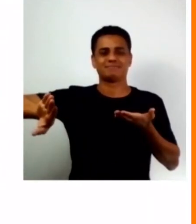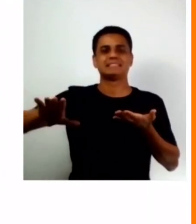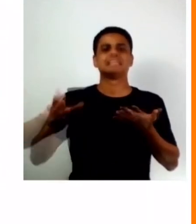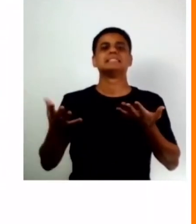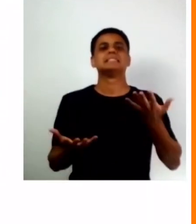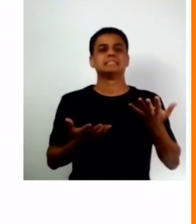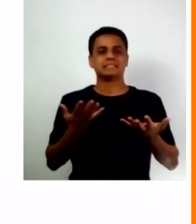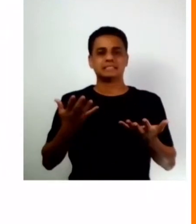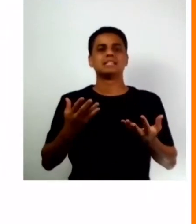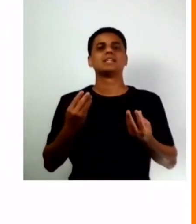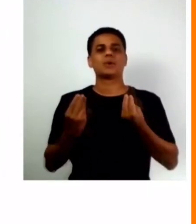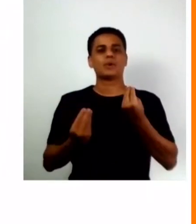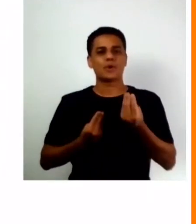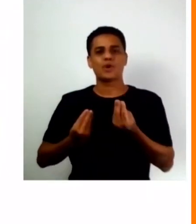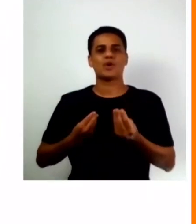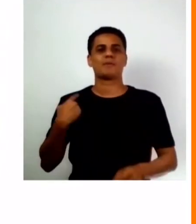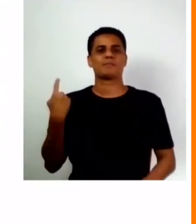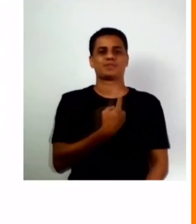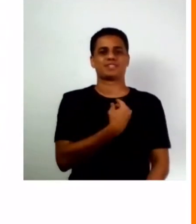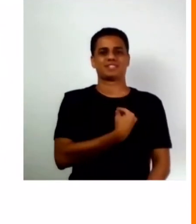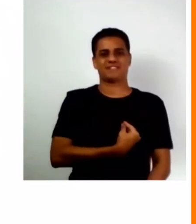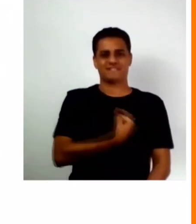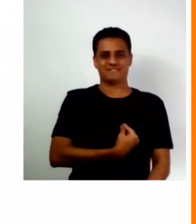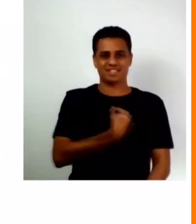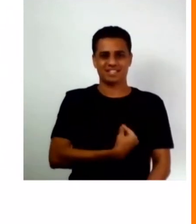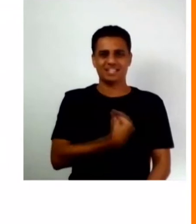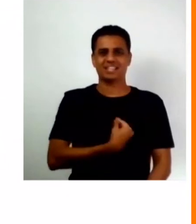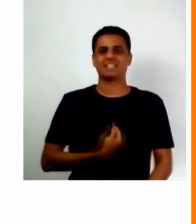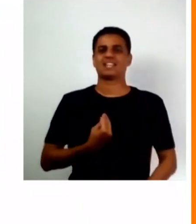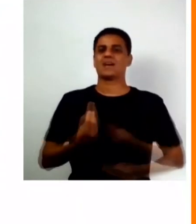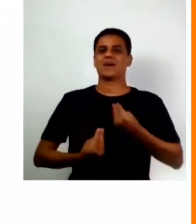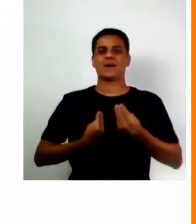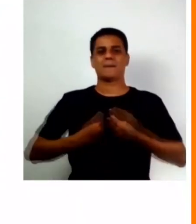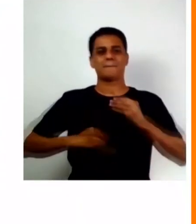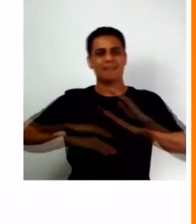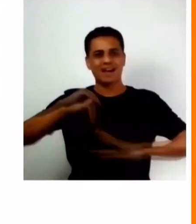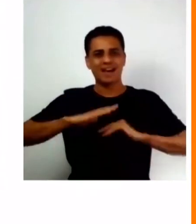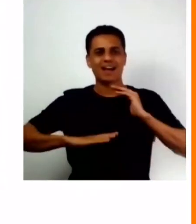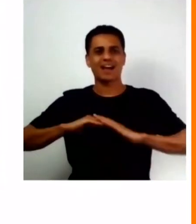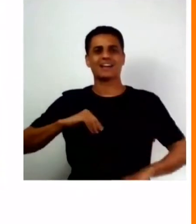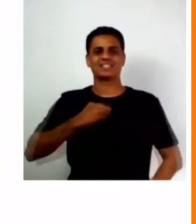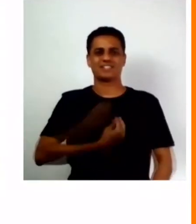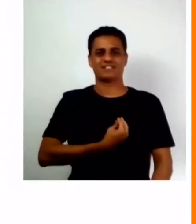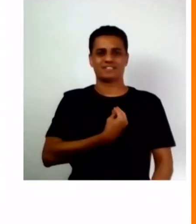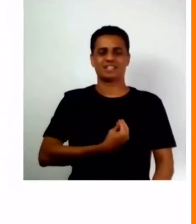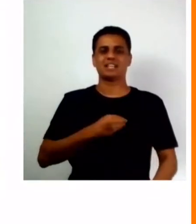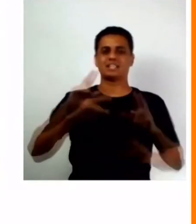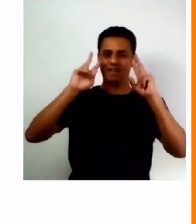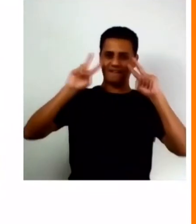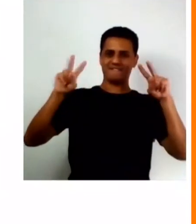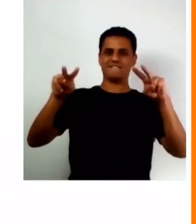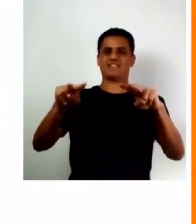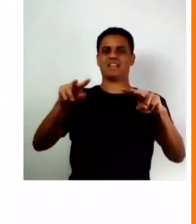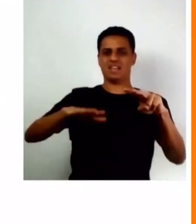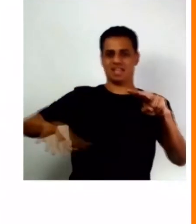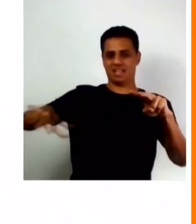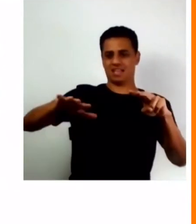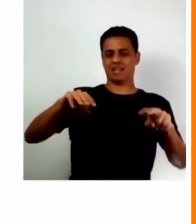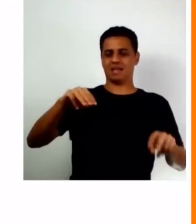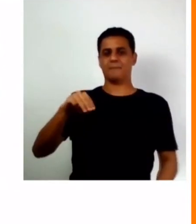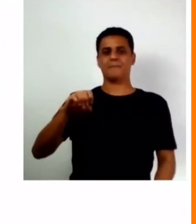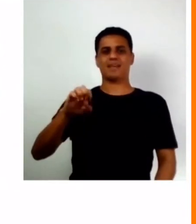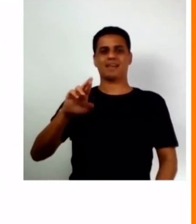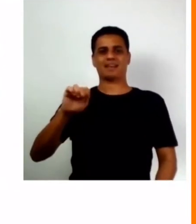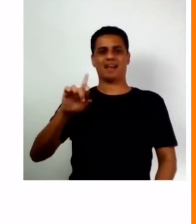incorporando una forma de vida deixando todo a la lógica de mercado, por exemplo, a distribución de la